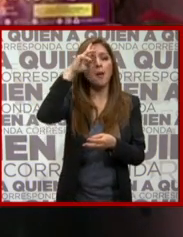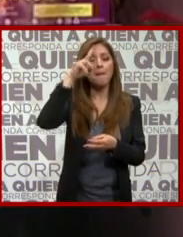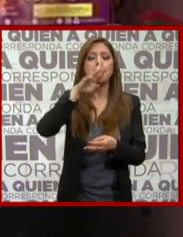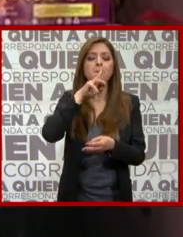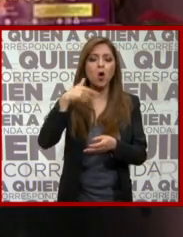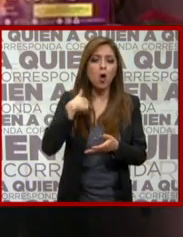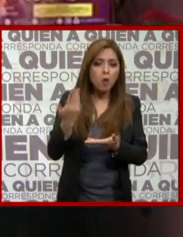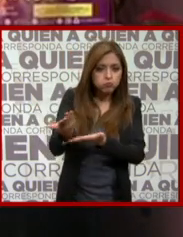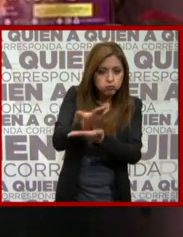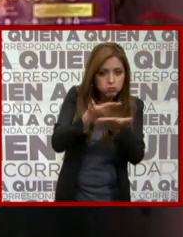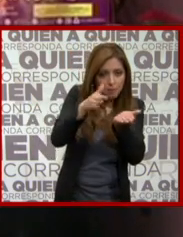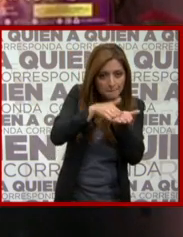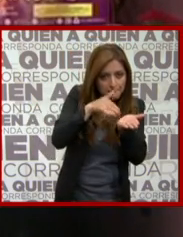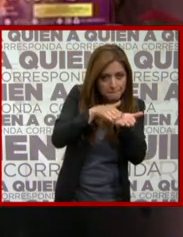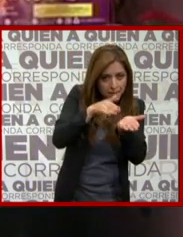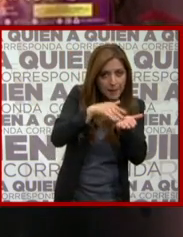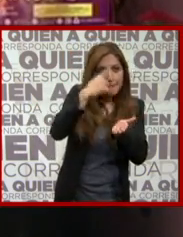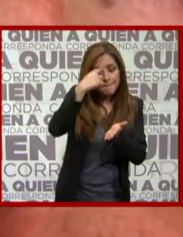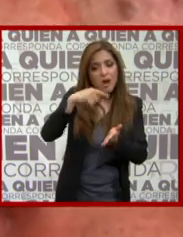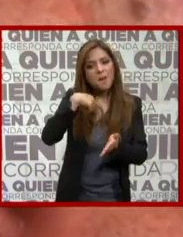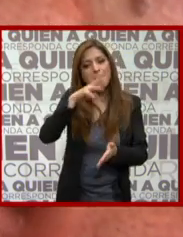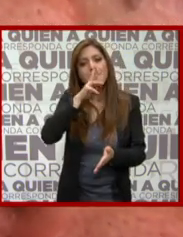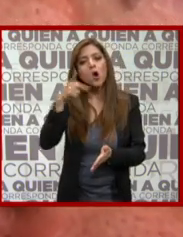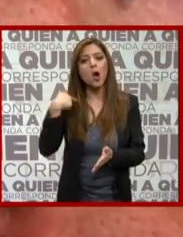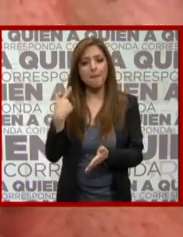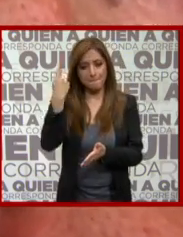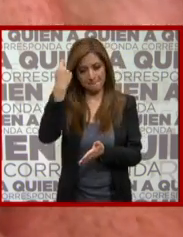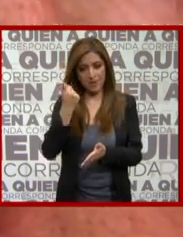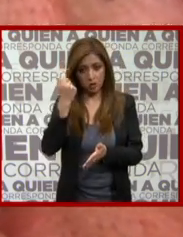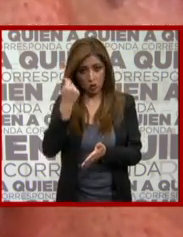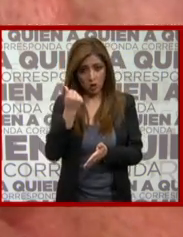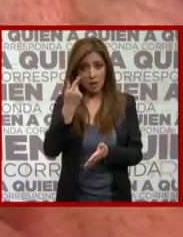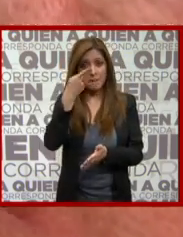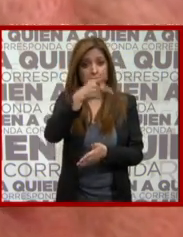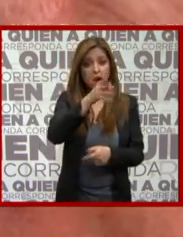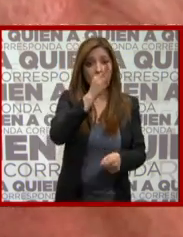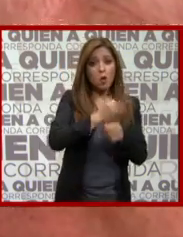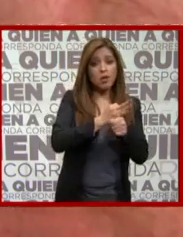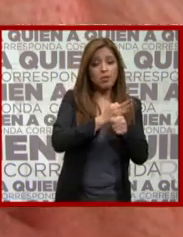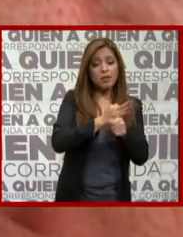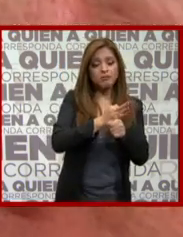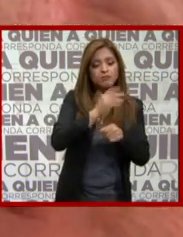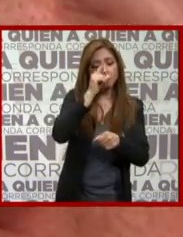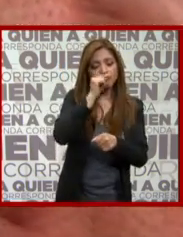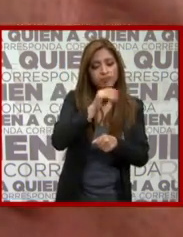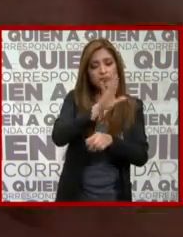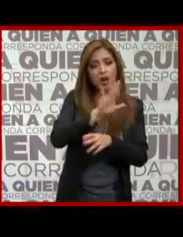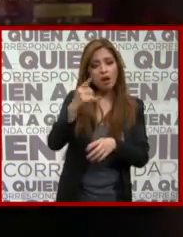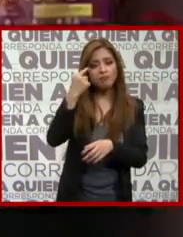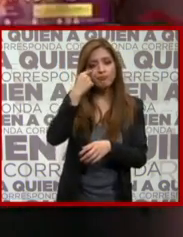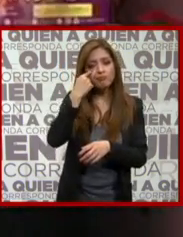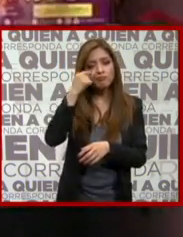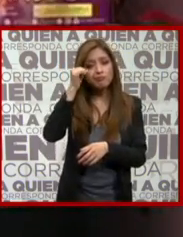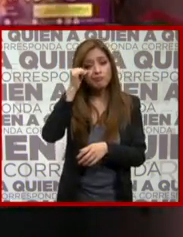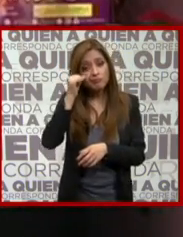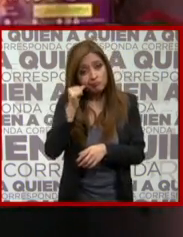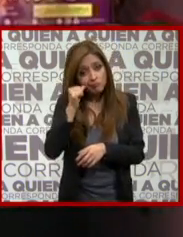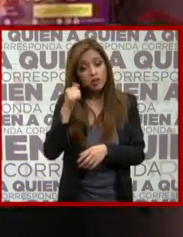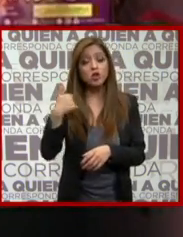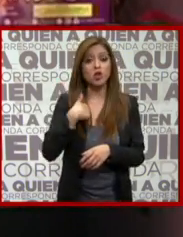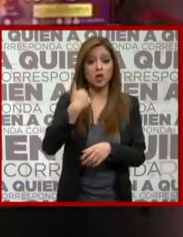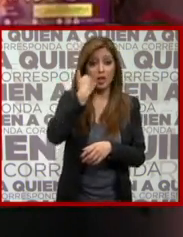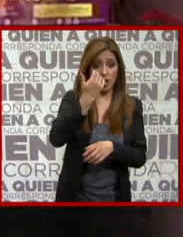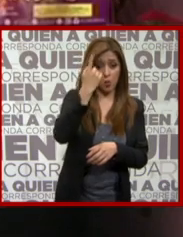para poder pensionarme. Desafortunadamente, José Luis perdió por completo la vista del ojo derecho. Con algún abogado que me